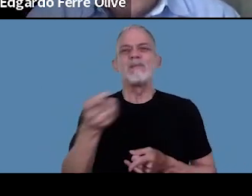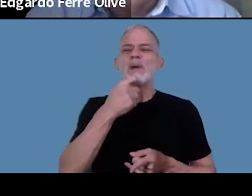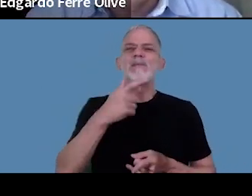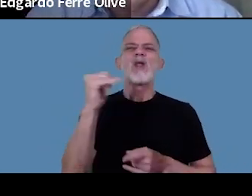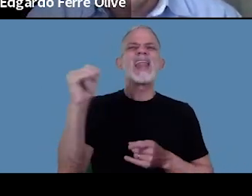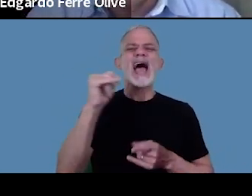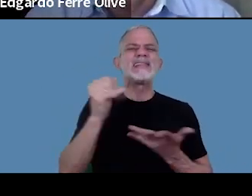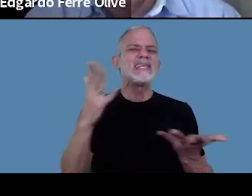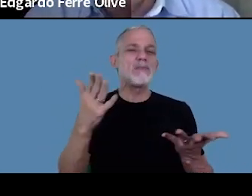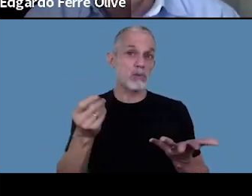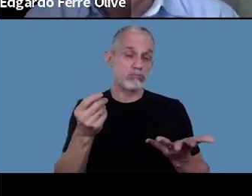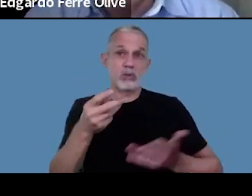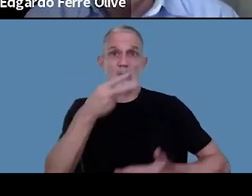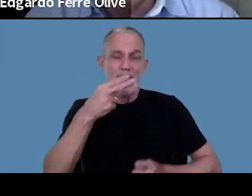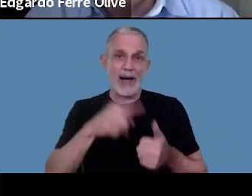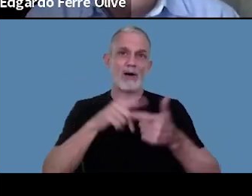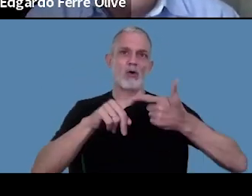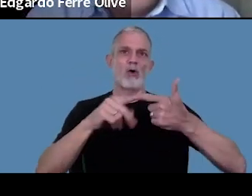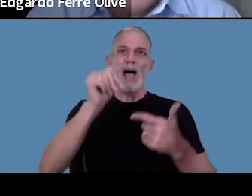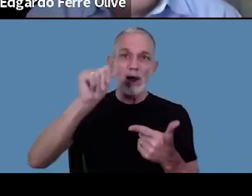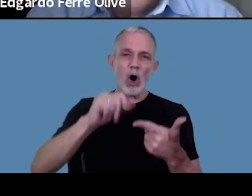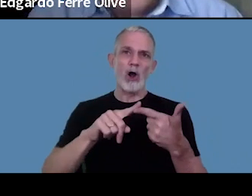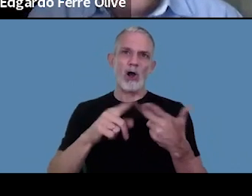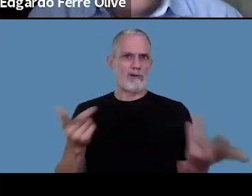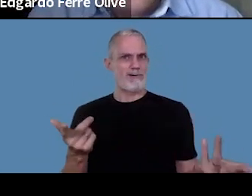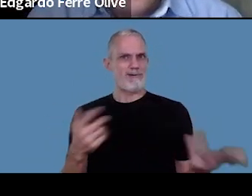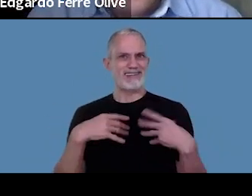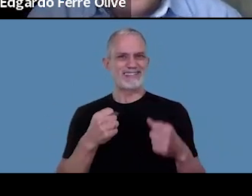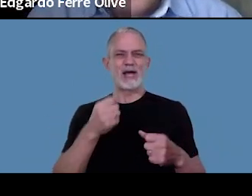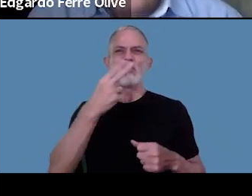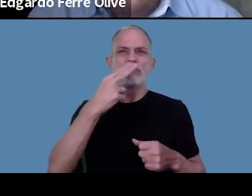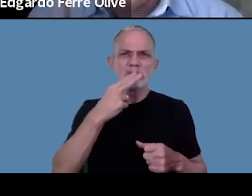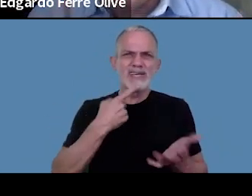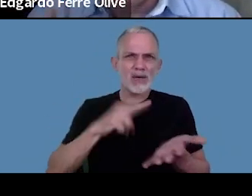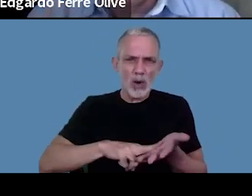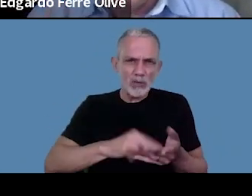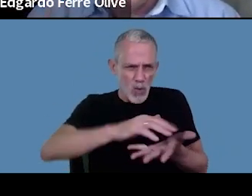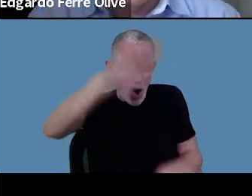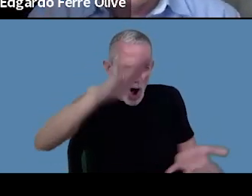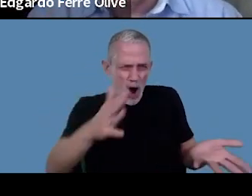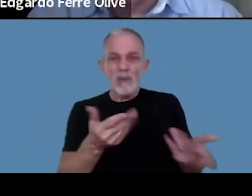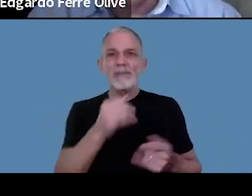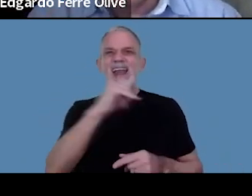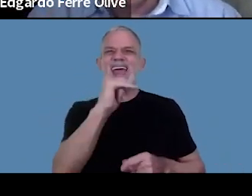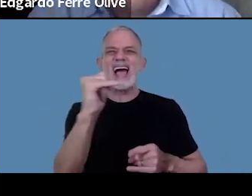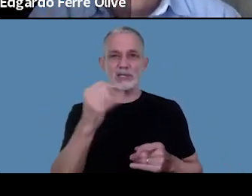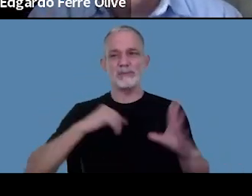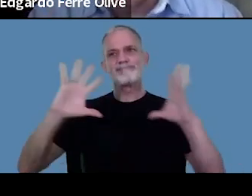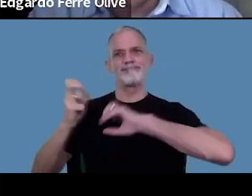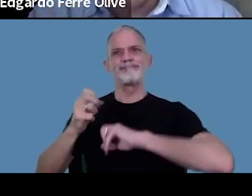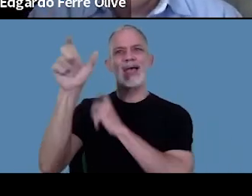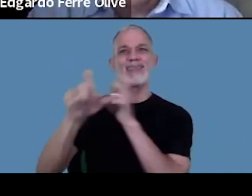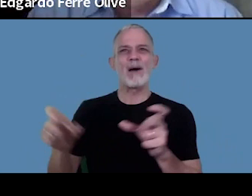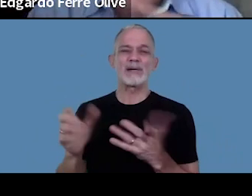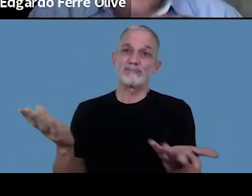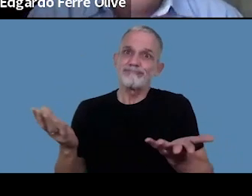qué? Consumo de tabaco, consumo de alcohol, ¿está bien? ¿Por qué va a producir externalidades negativas? Porque es un tema que va a afectar la salud de la población, en